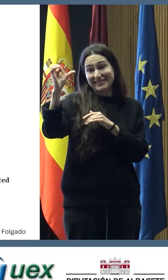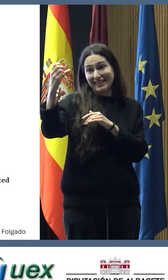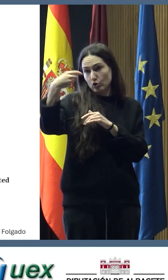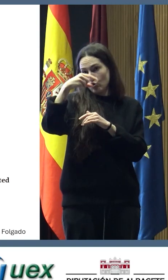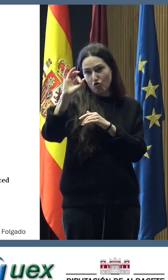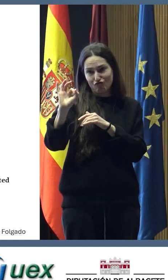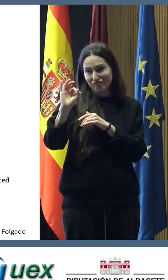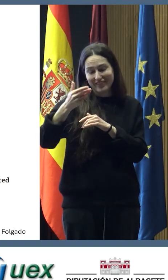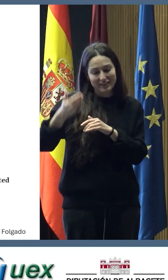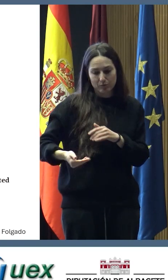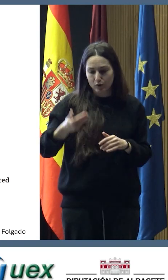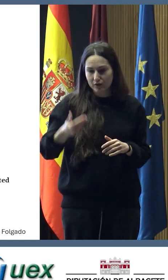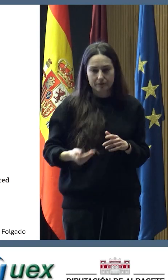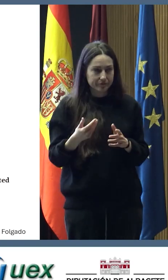para